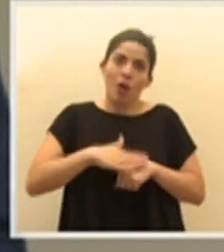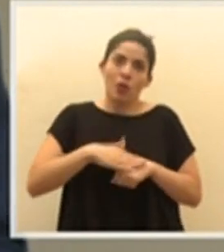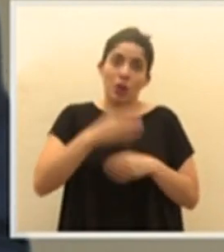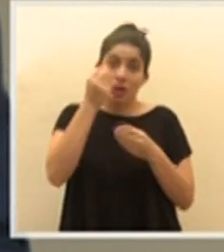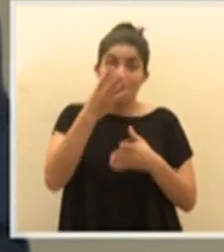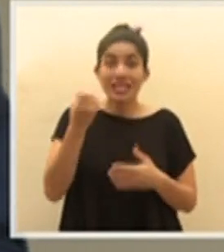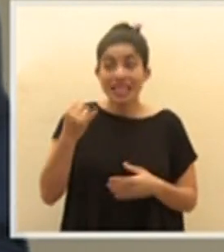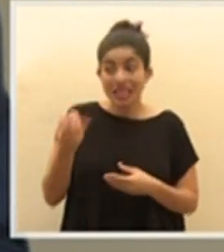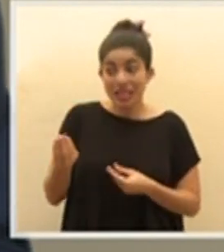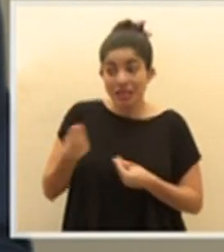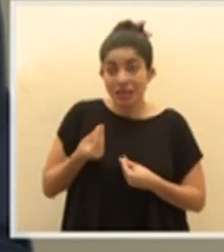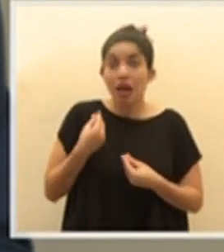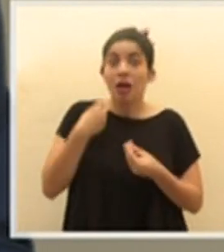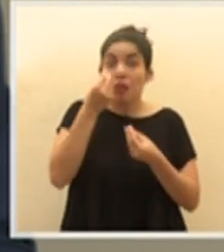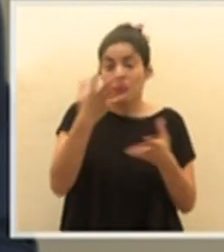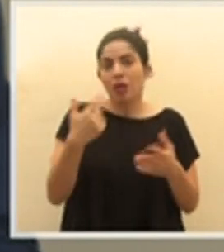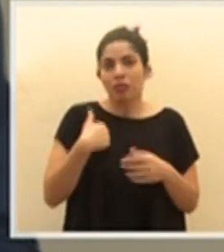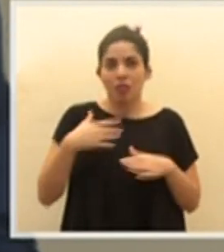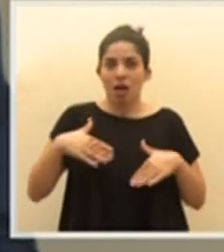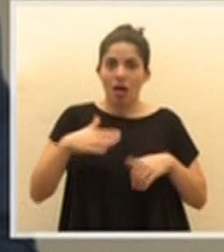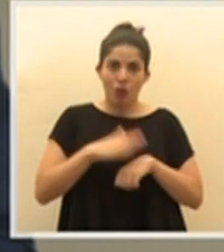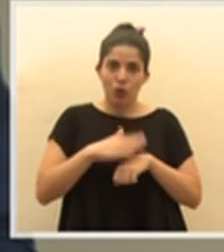lo tuviera, a divulgarlo, pero